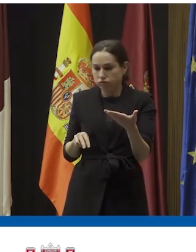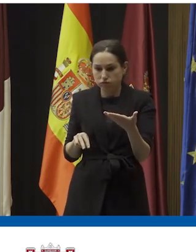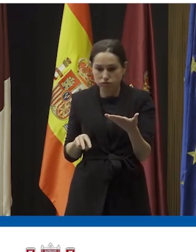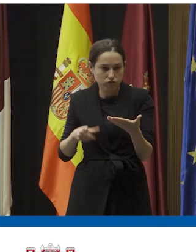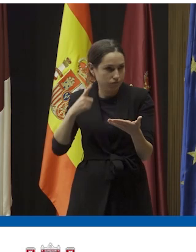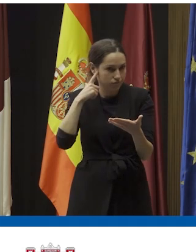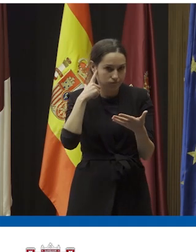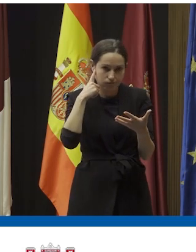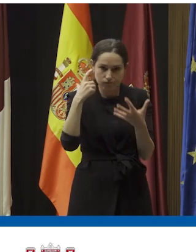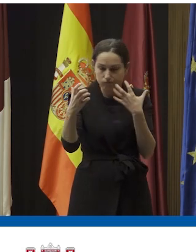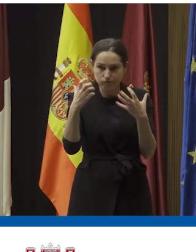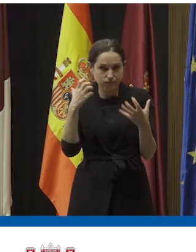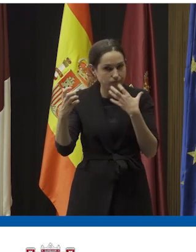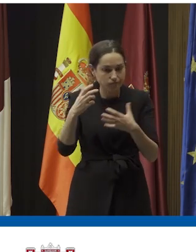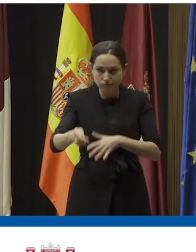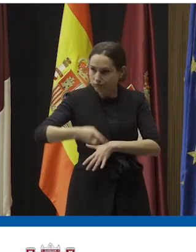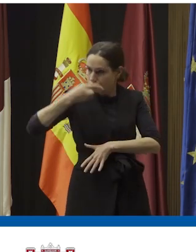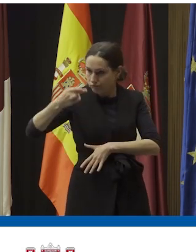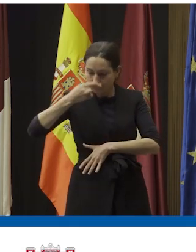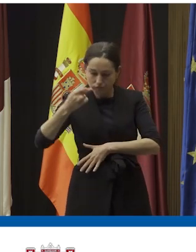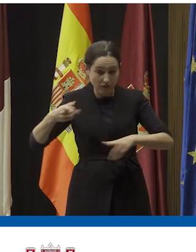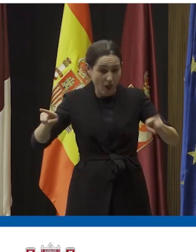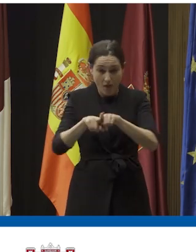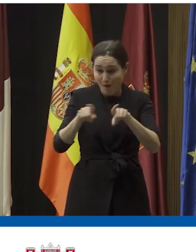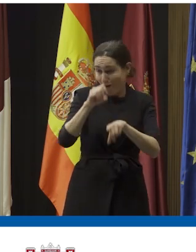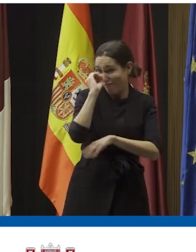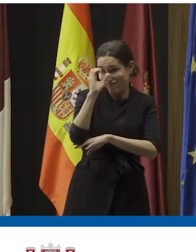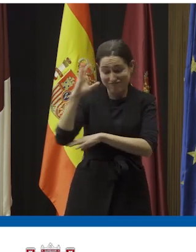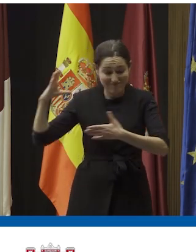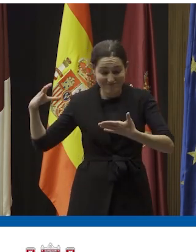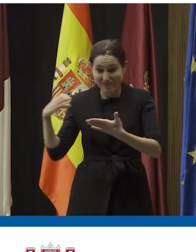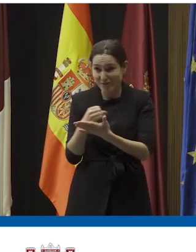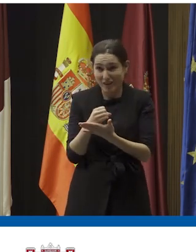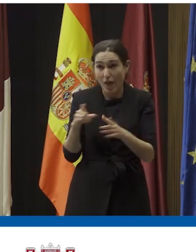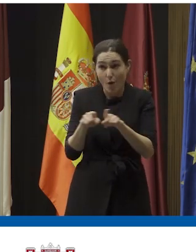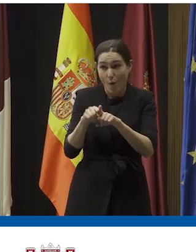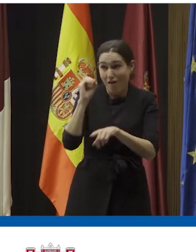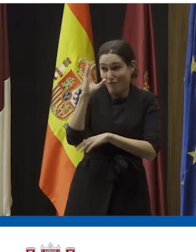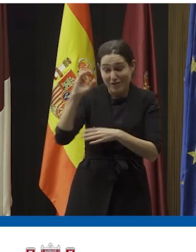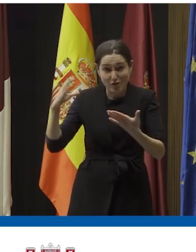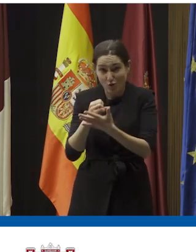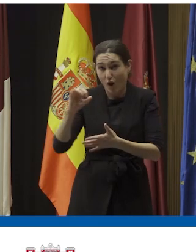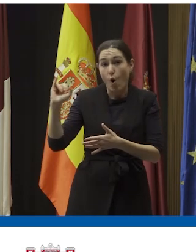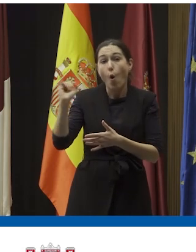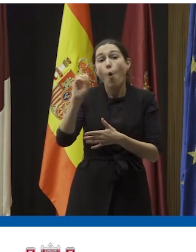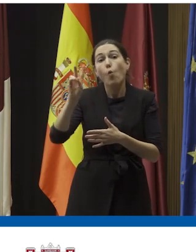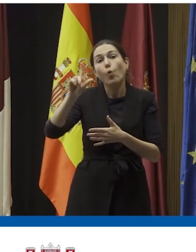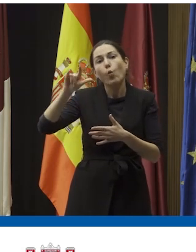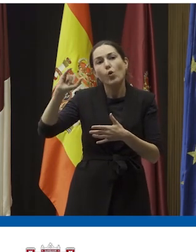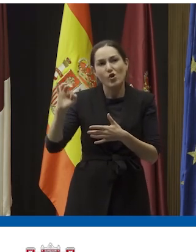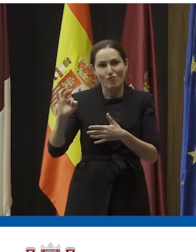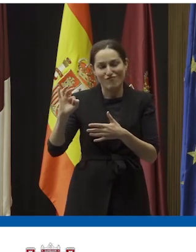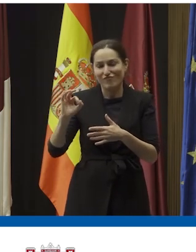atractivo e interesante, como siempre, como todas las conferencias realmente que Julio Virseda nos plantea. Bueno, Julio Antonio